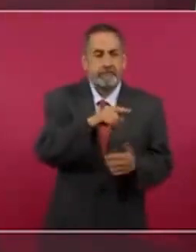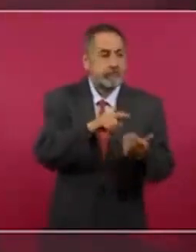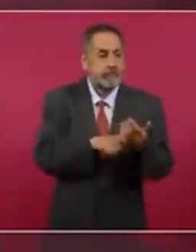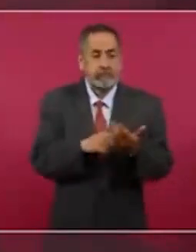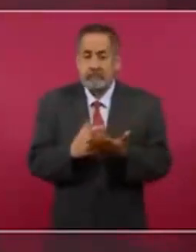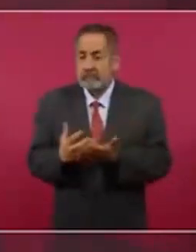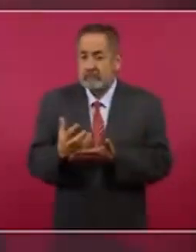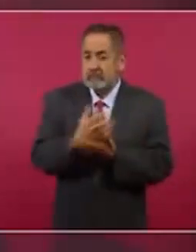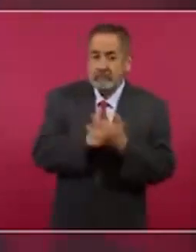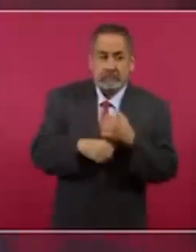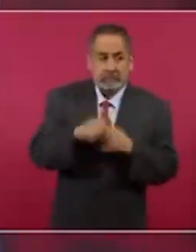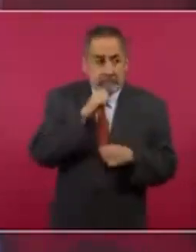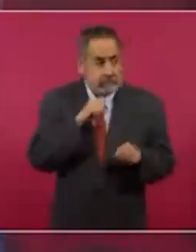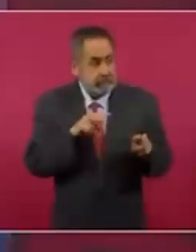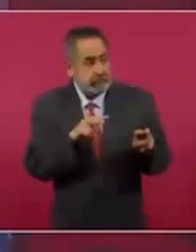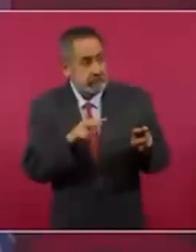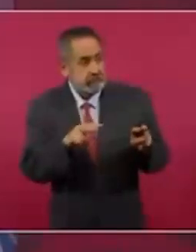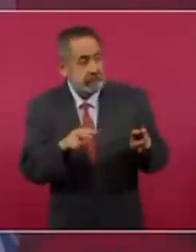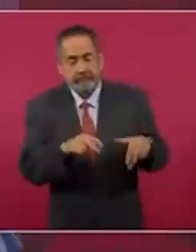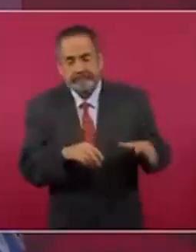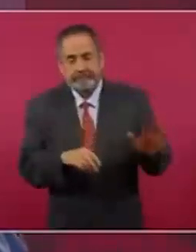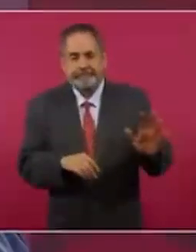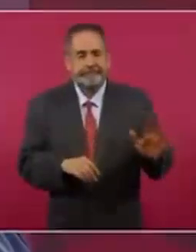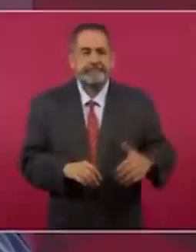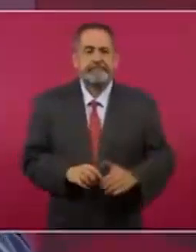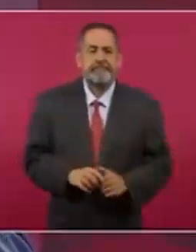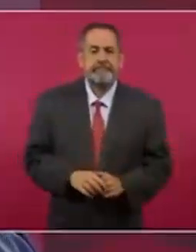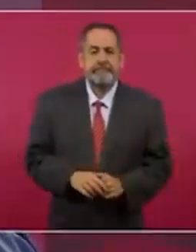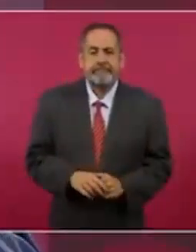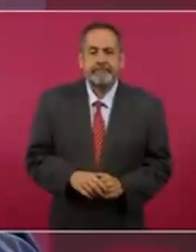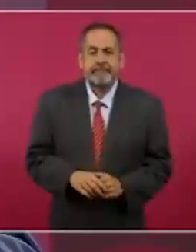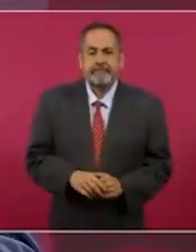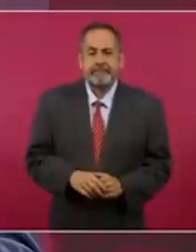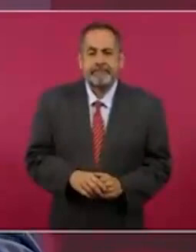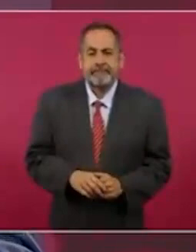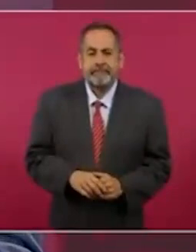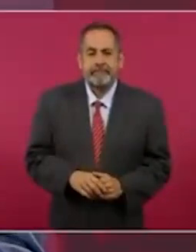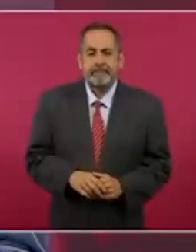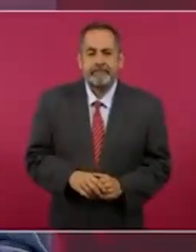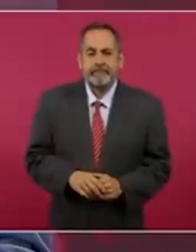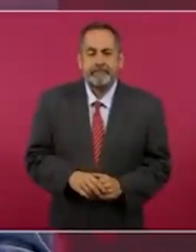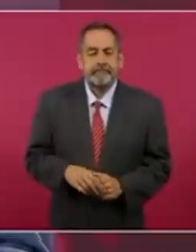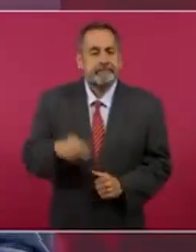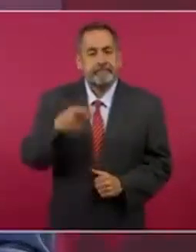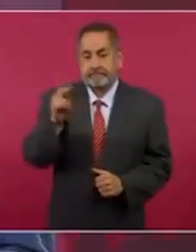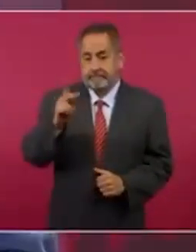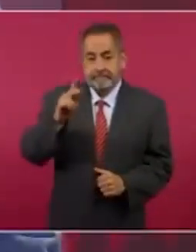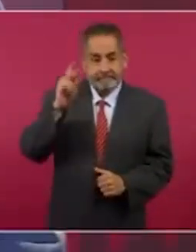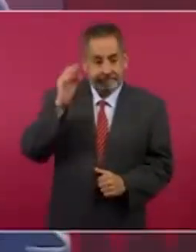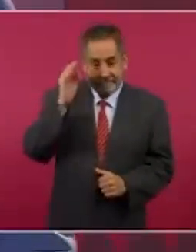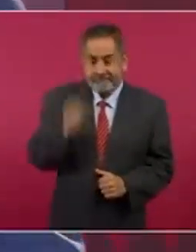lucrativo todo eso. Sin embargo, hay otra realidad.